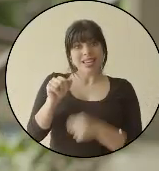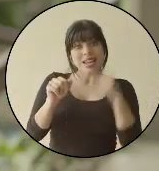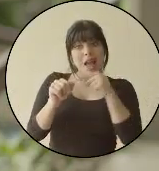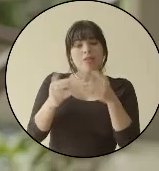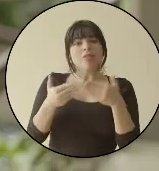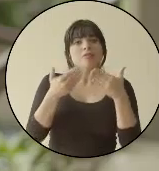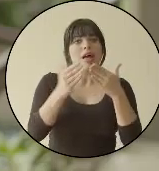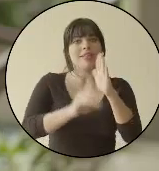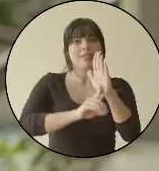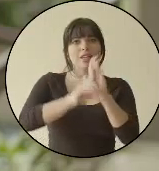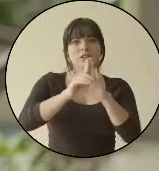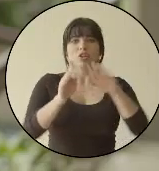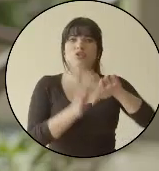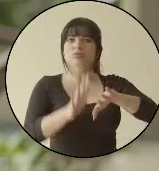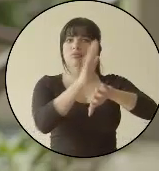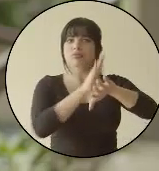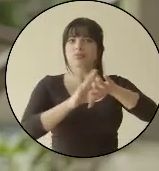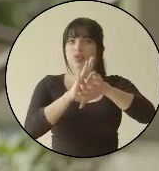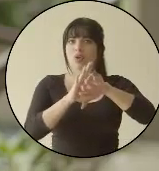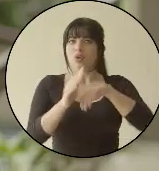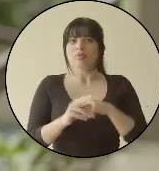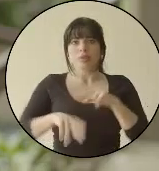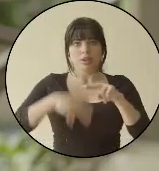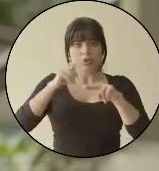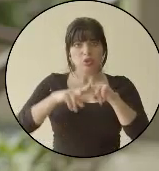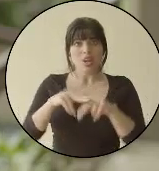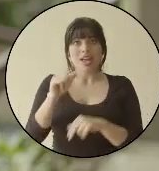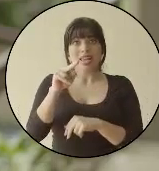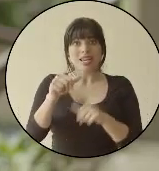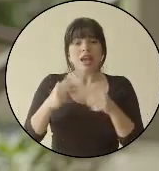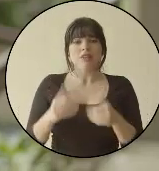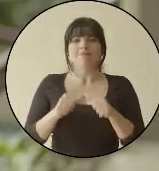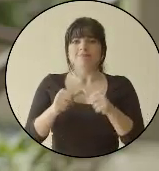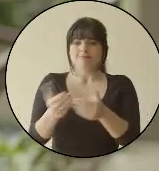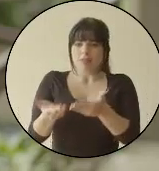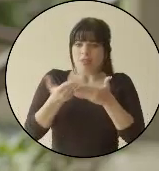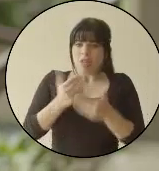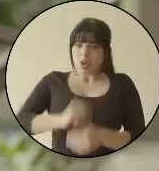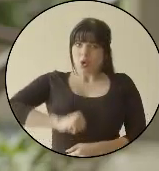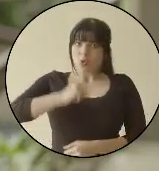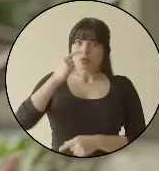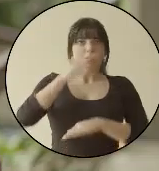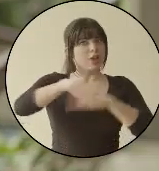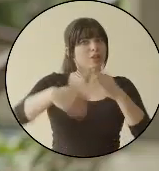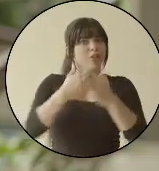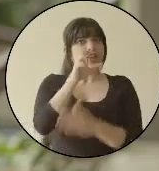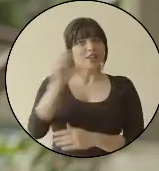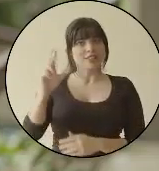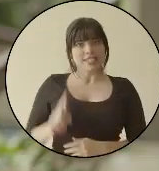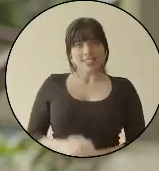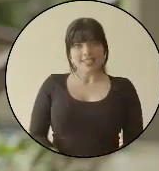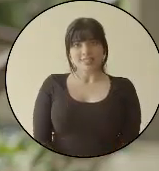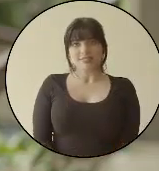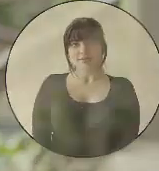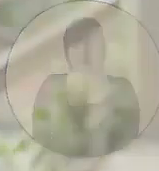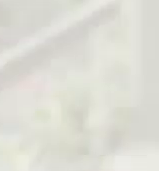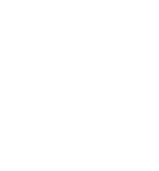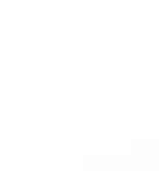Un INAH que lleve el desarrollo a todo el territorio nacional. Un INAH que siga siendo orgullo de toda Costa